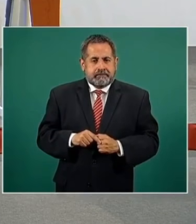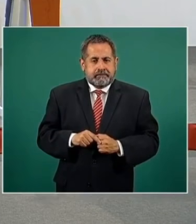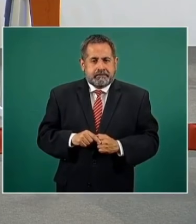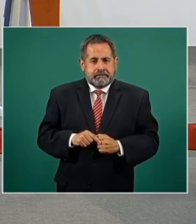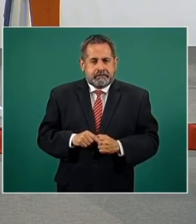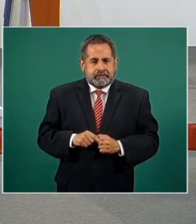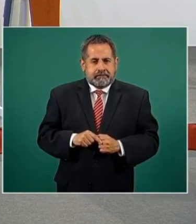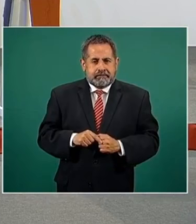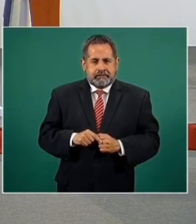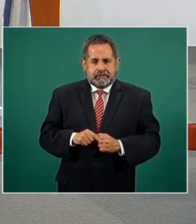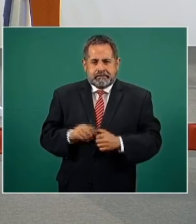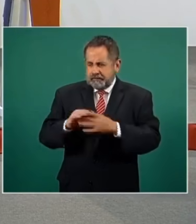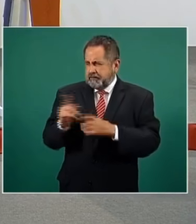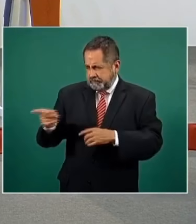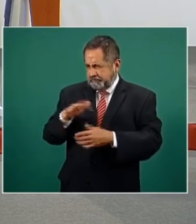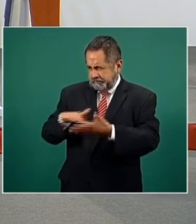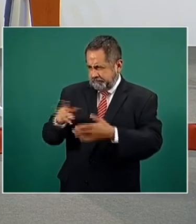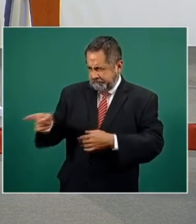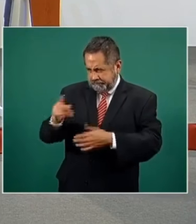A ver, ¿por qué no lo lees tú?